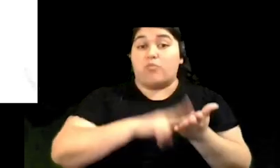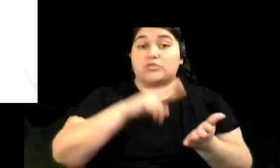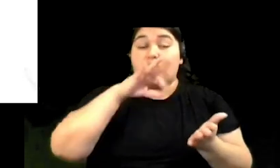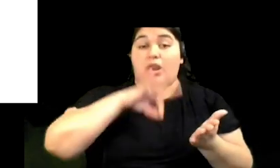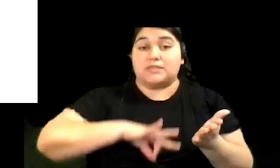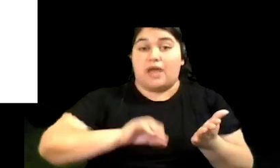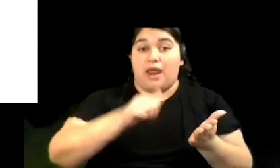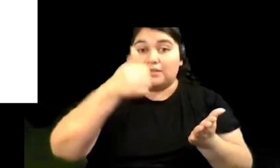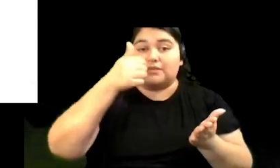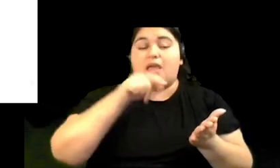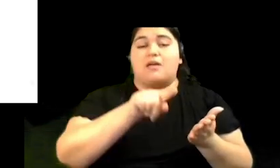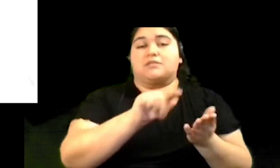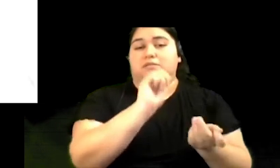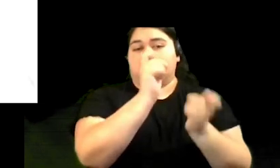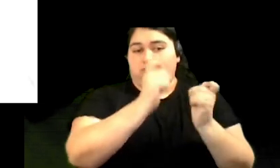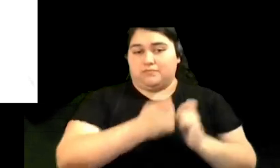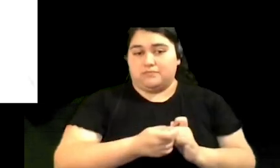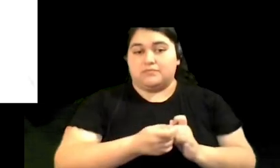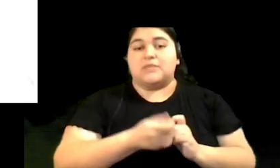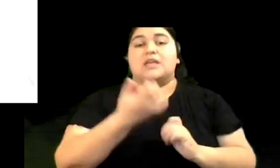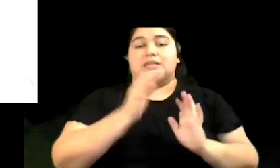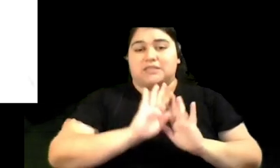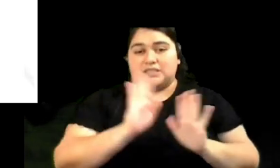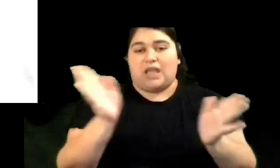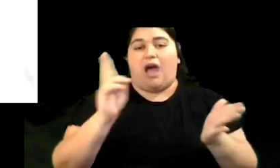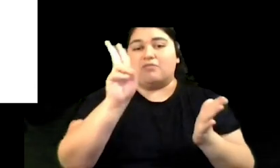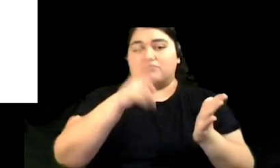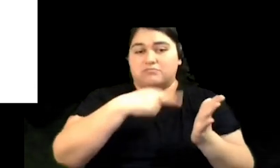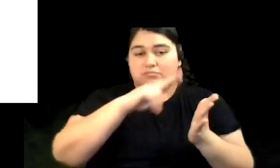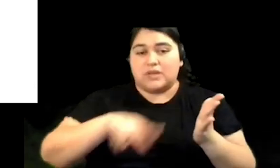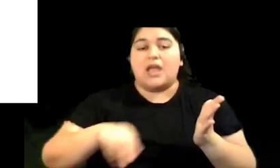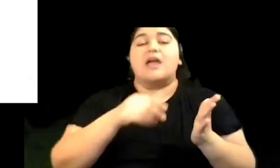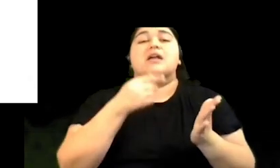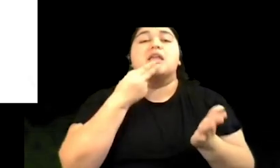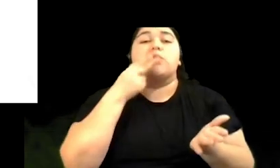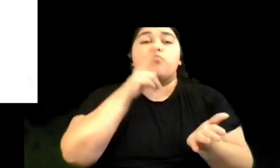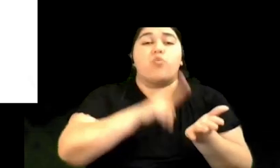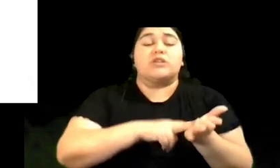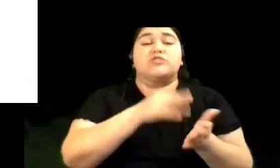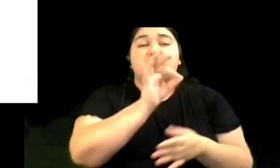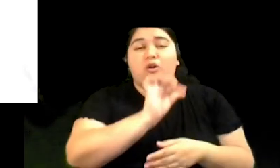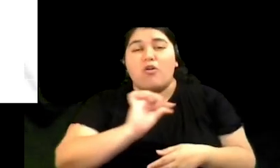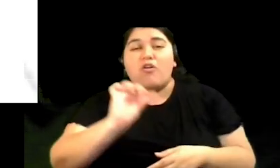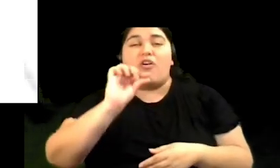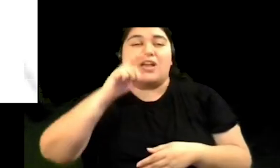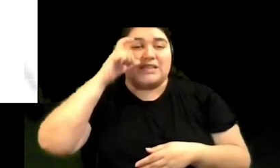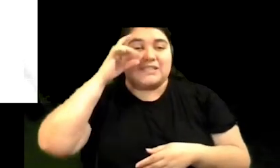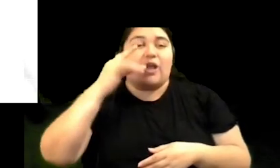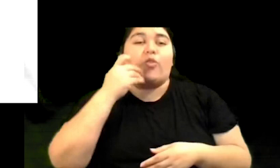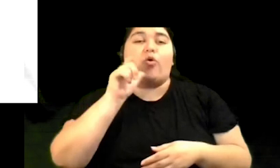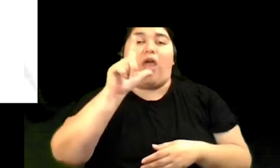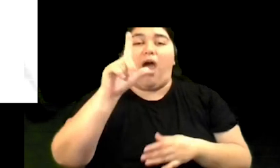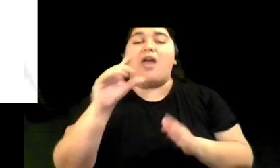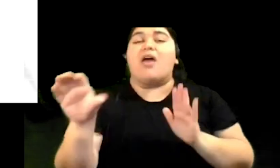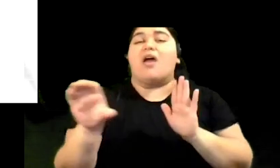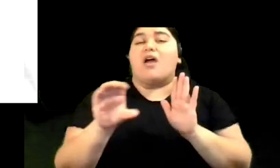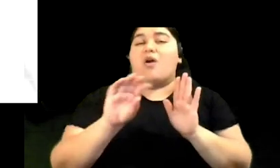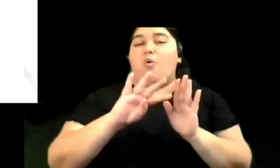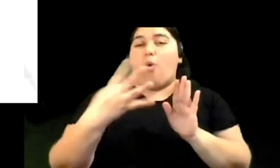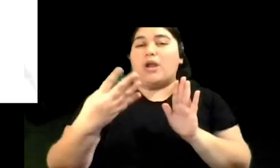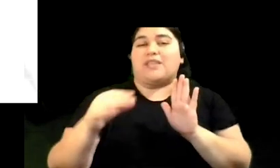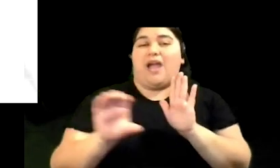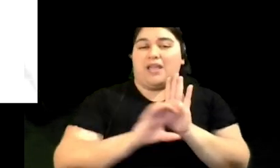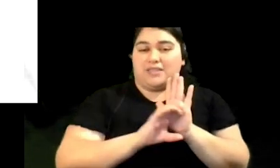les adelanto que se derogó el impuesto cedular de cuarta categoría. Se modifica impuesto al